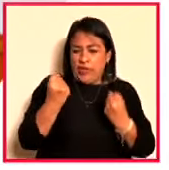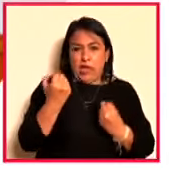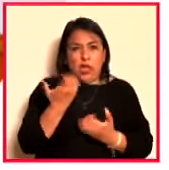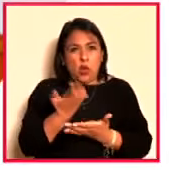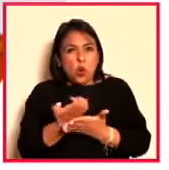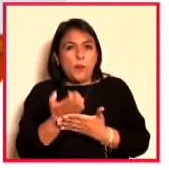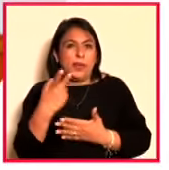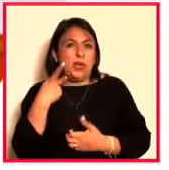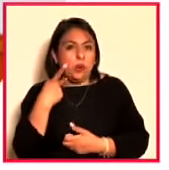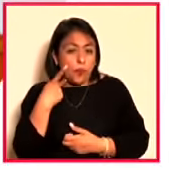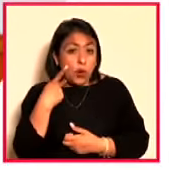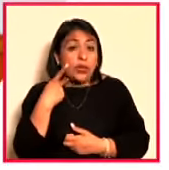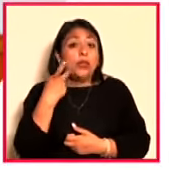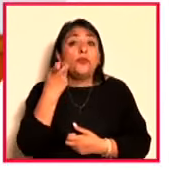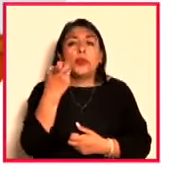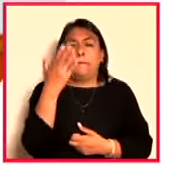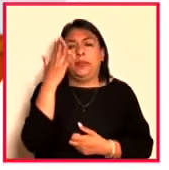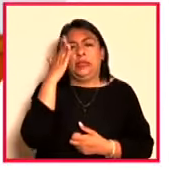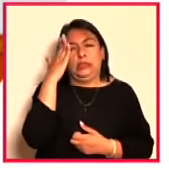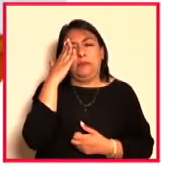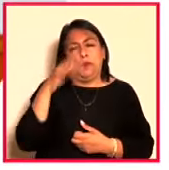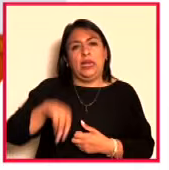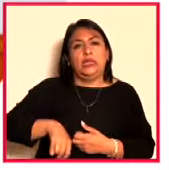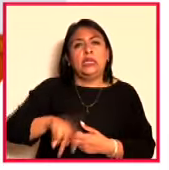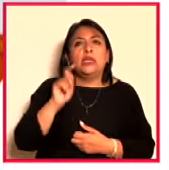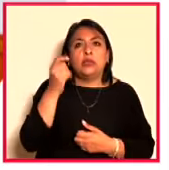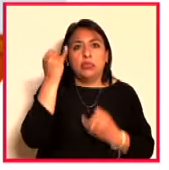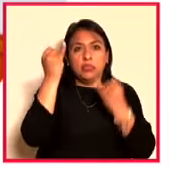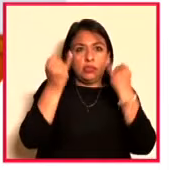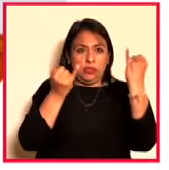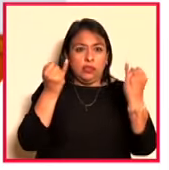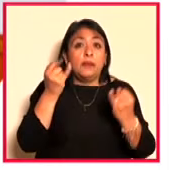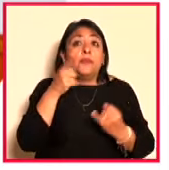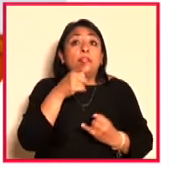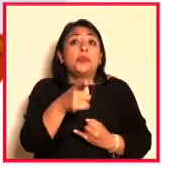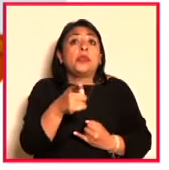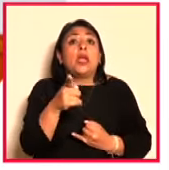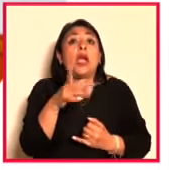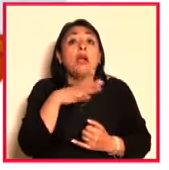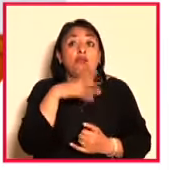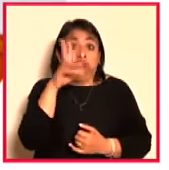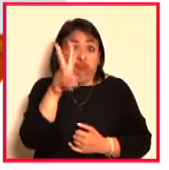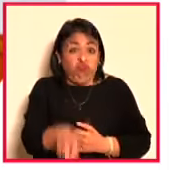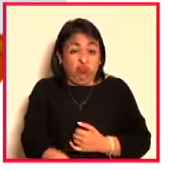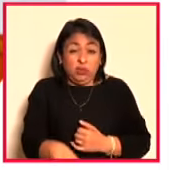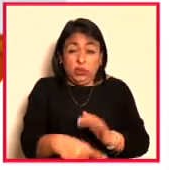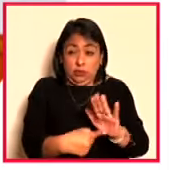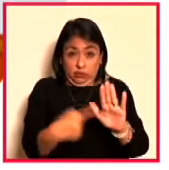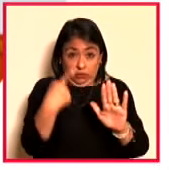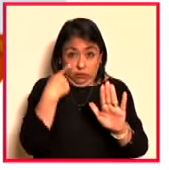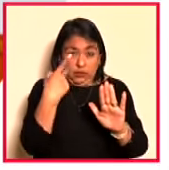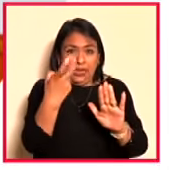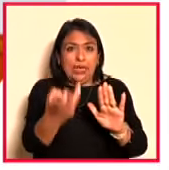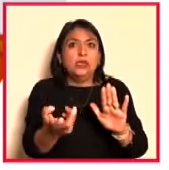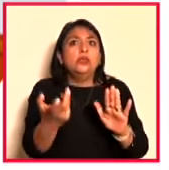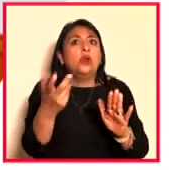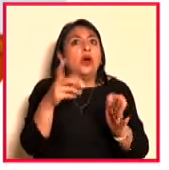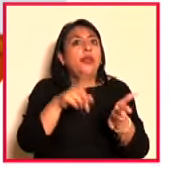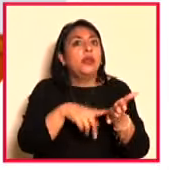político, uno de sus principales intereses como creador. La presunción de una verdad absoluta es otro asunto que ocupa un